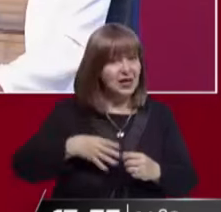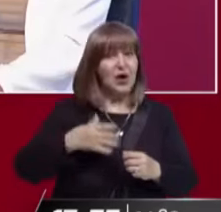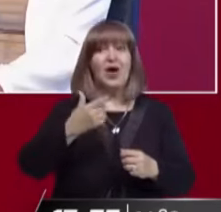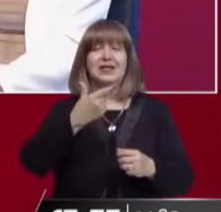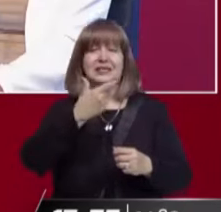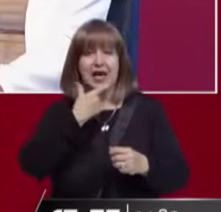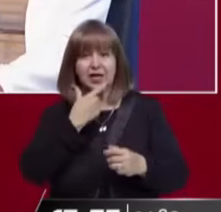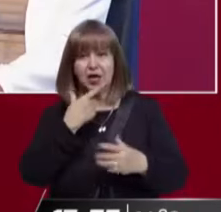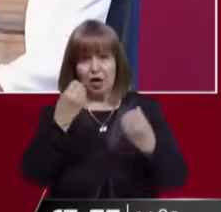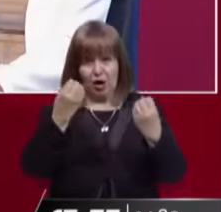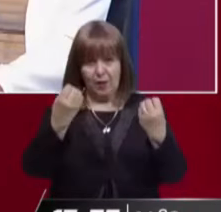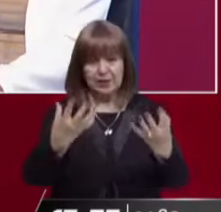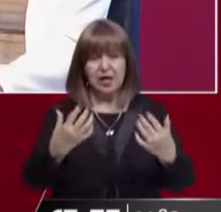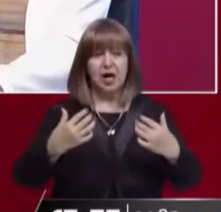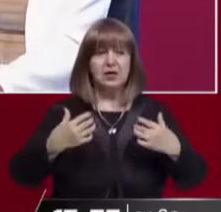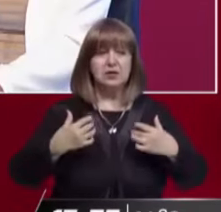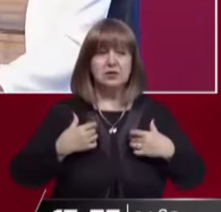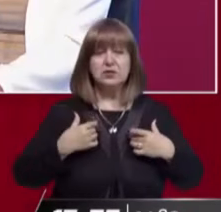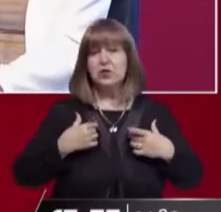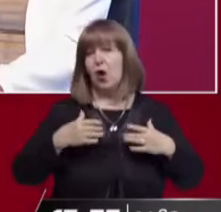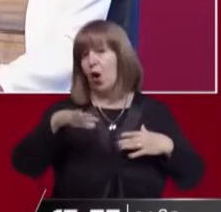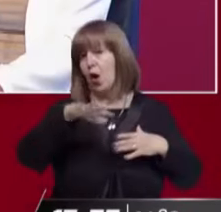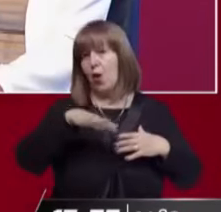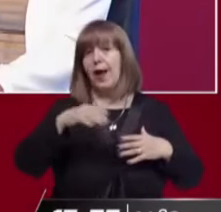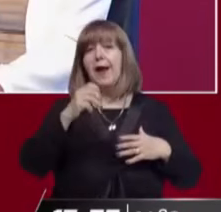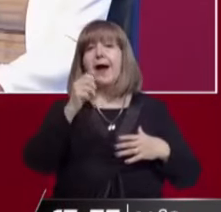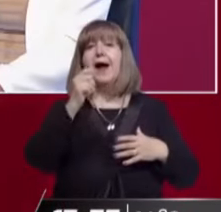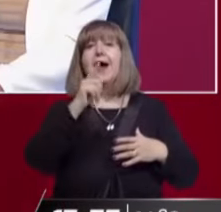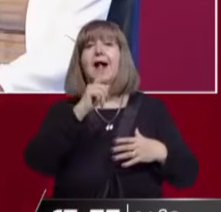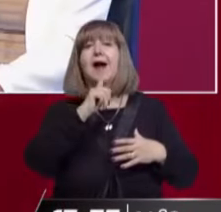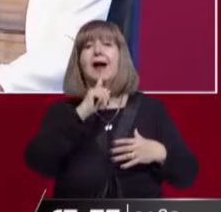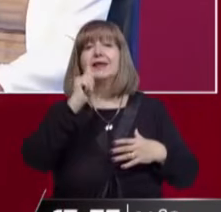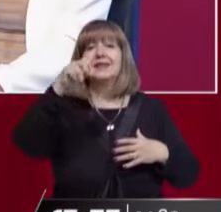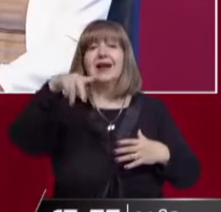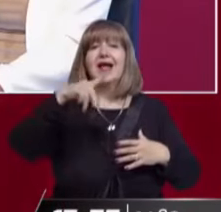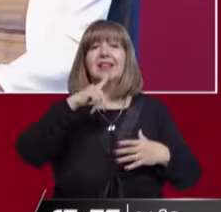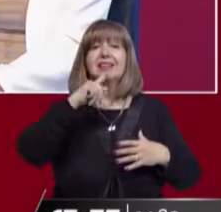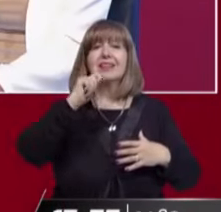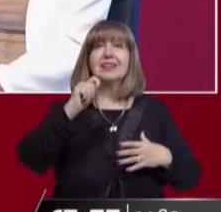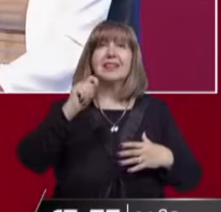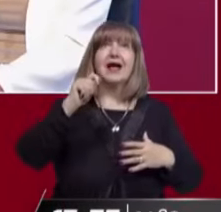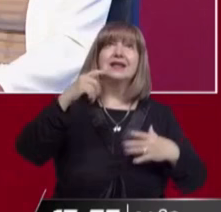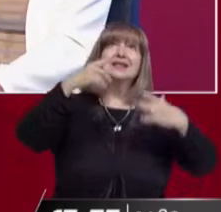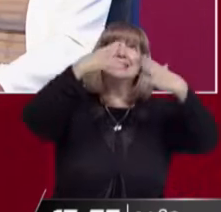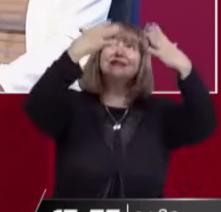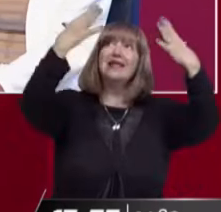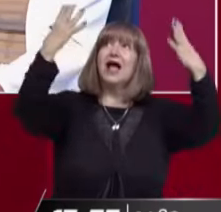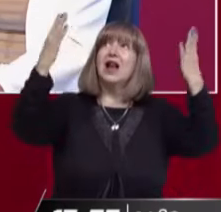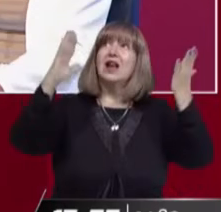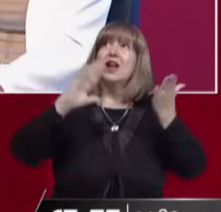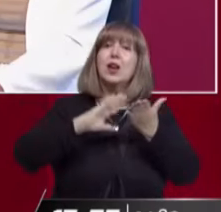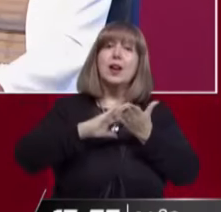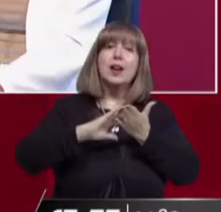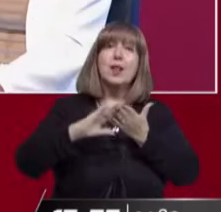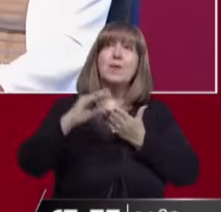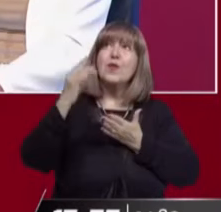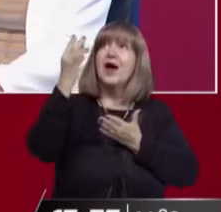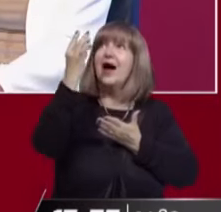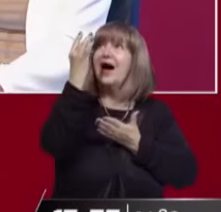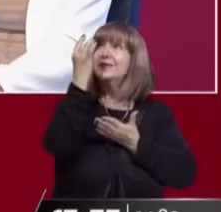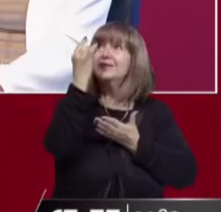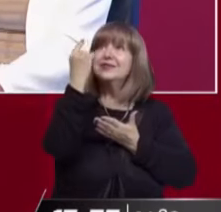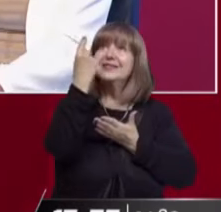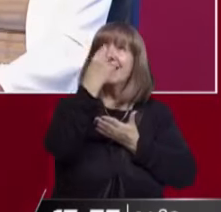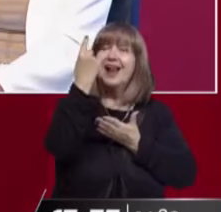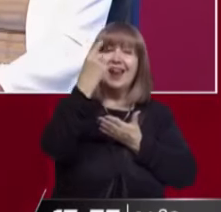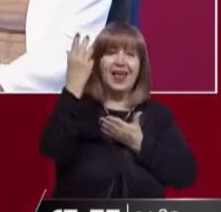Bueno, como ven, yo estoy transmitiendo desde Atlanta, donde tenemos un cielo bien limpio, sí, que invita justamente a muchos